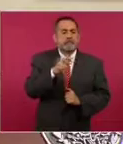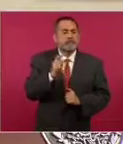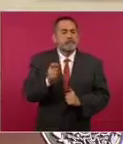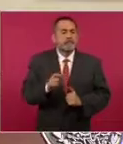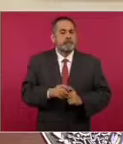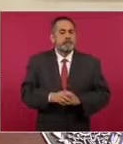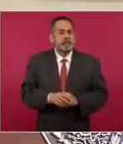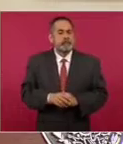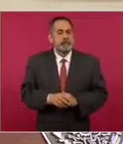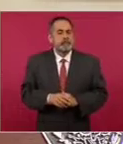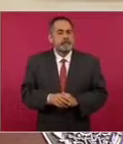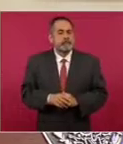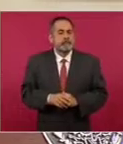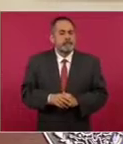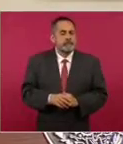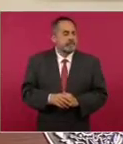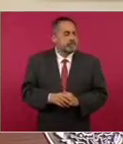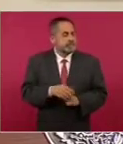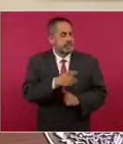muy